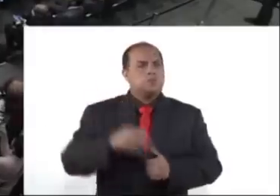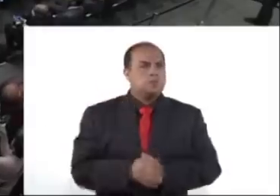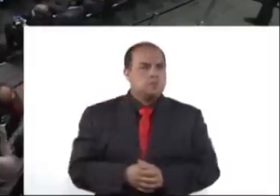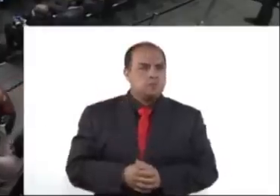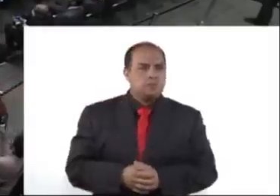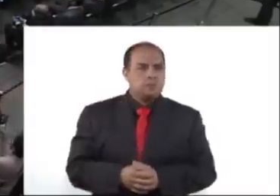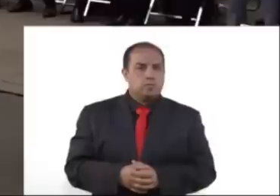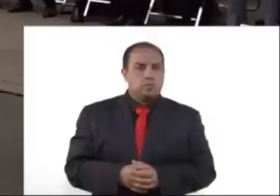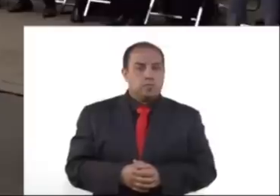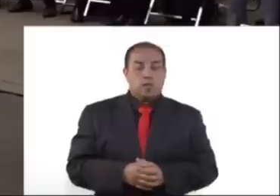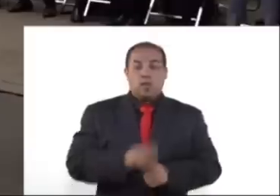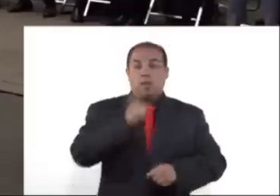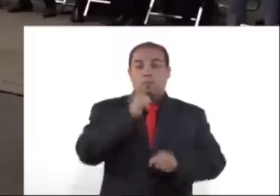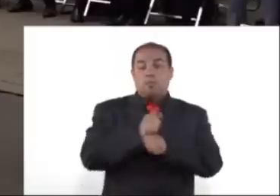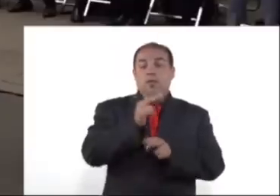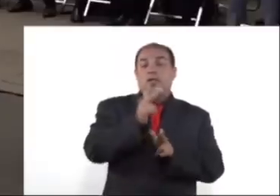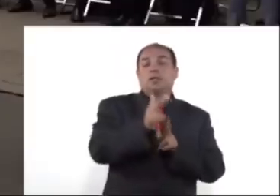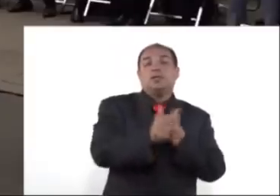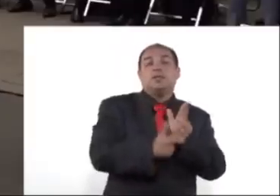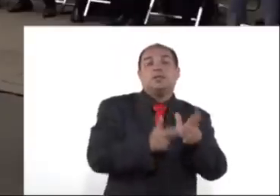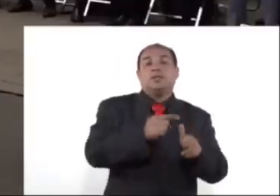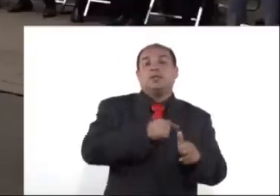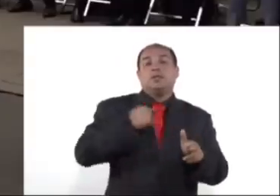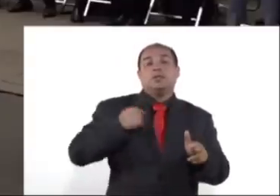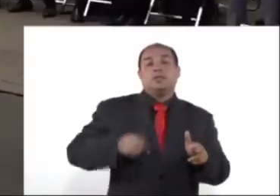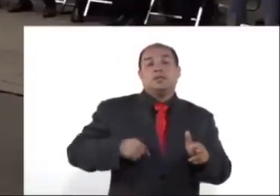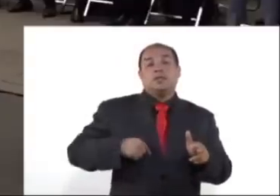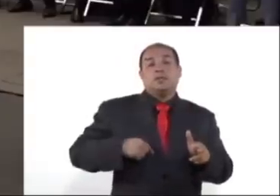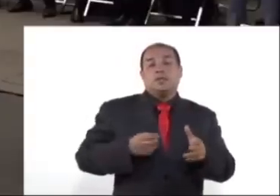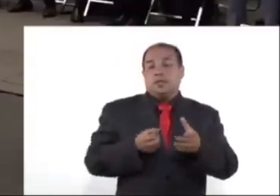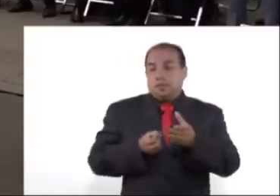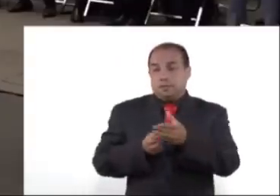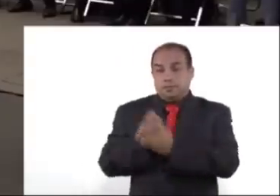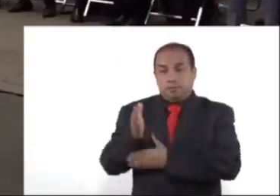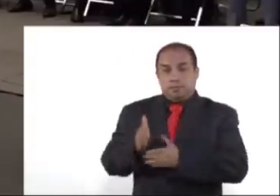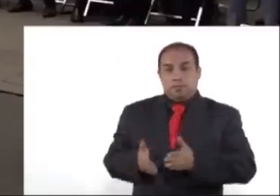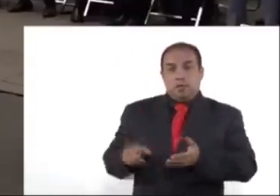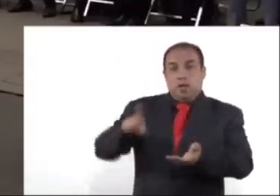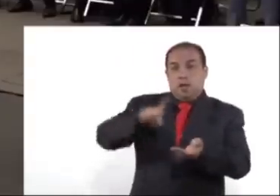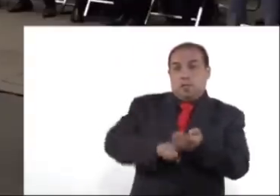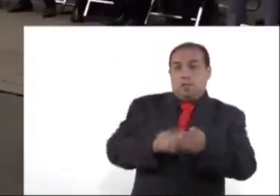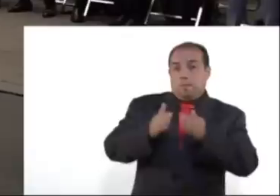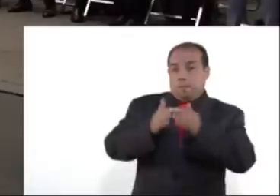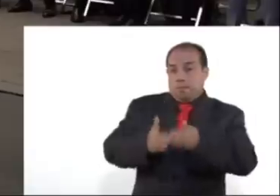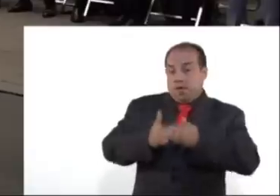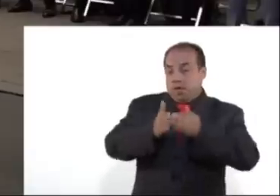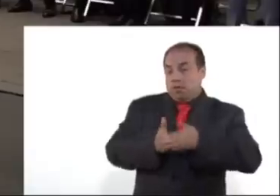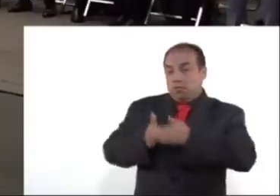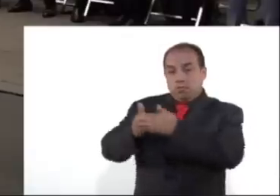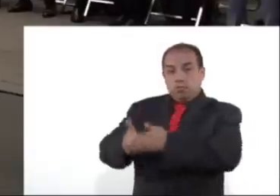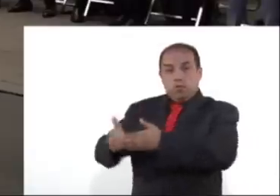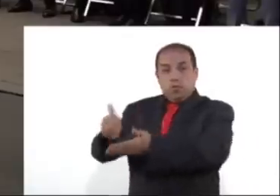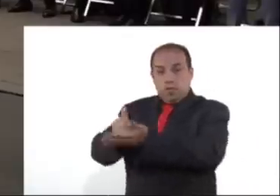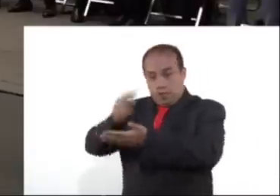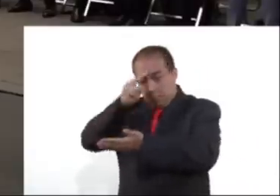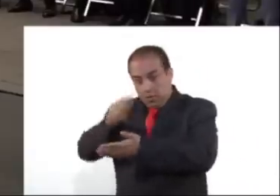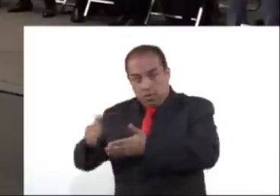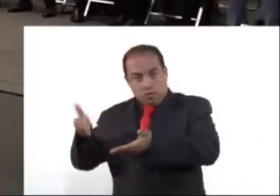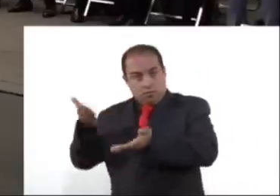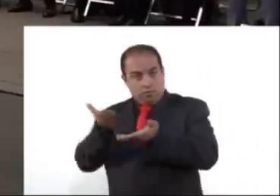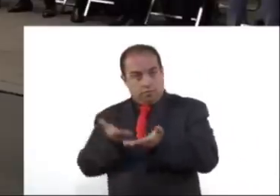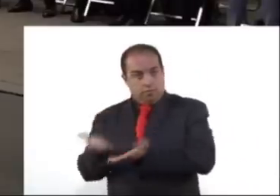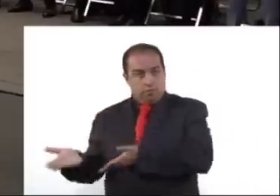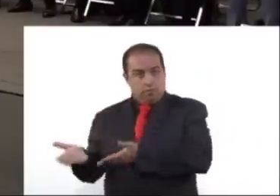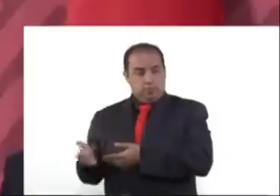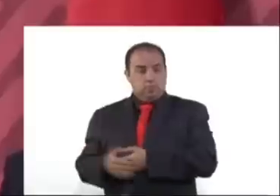Sale el primer tren de China Se embarca para llegar a la Ciudad de México De